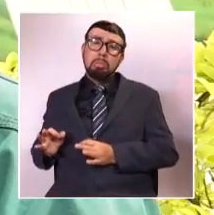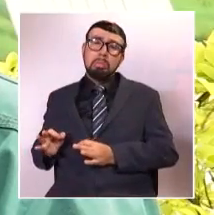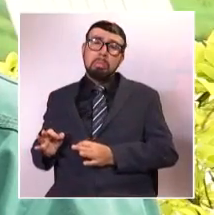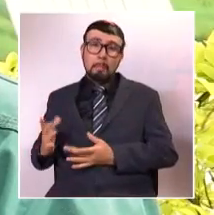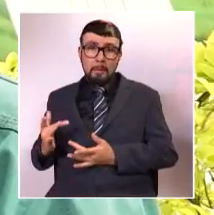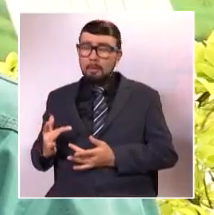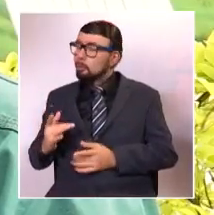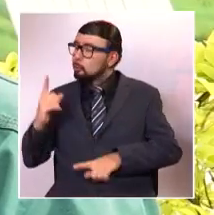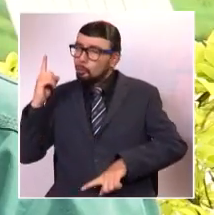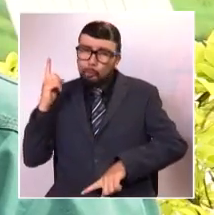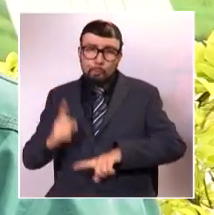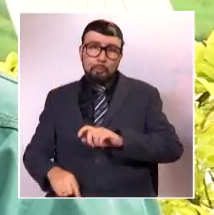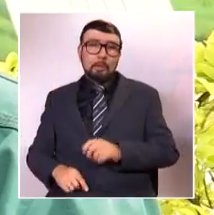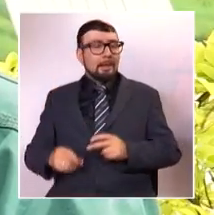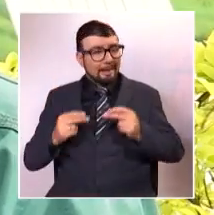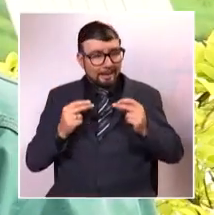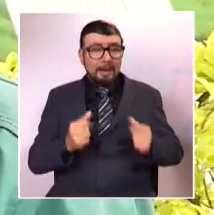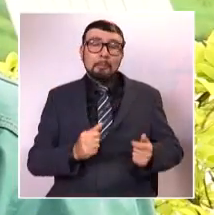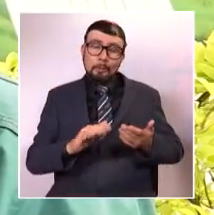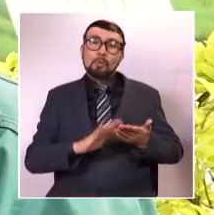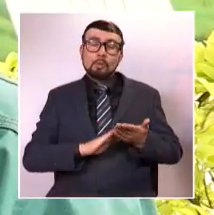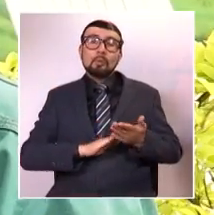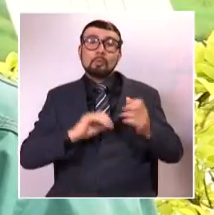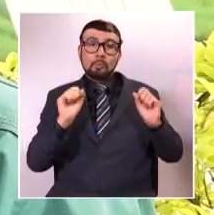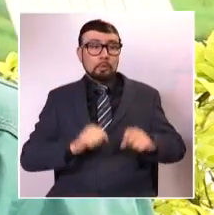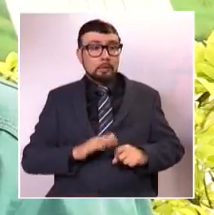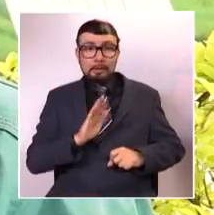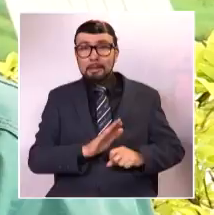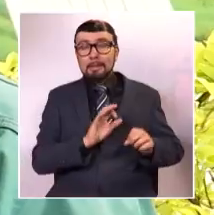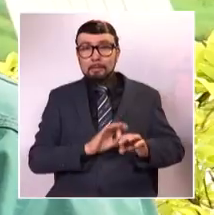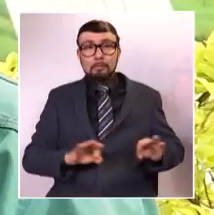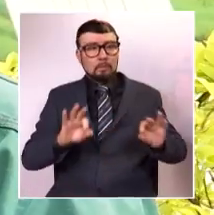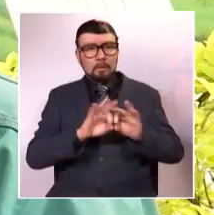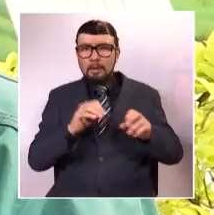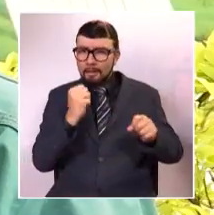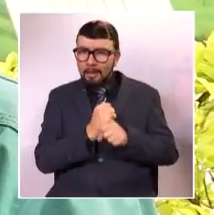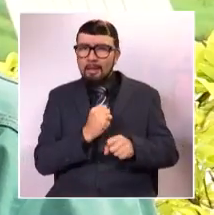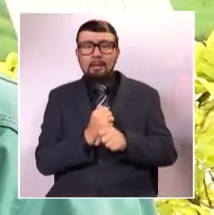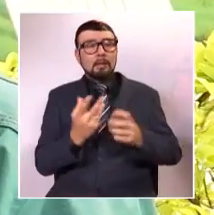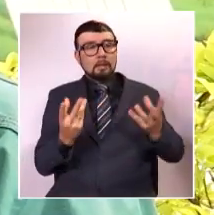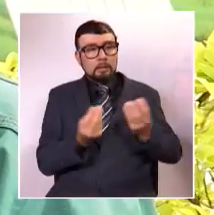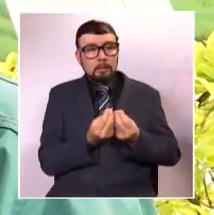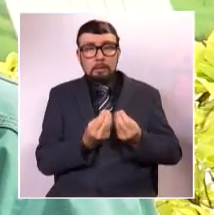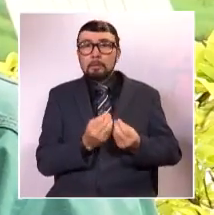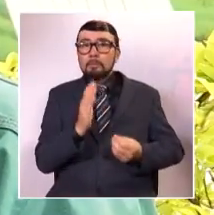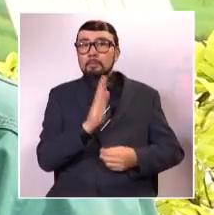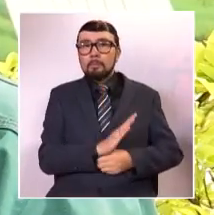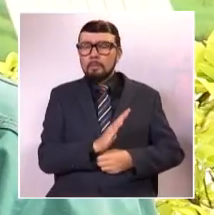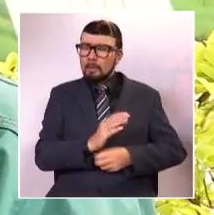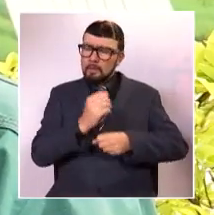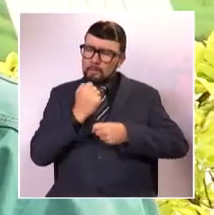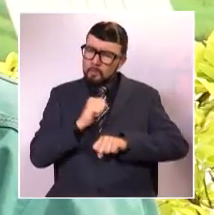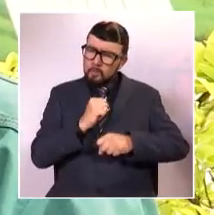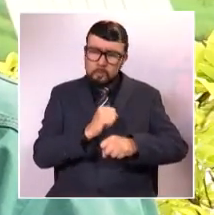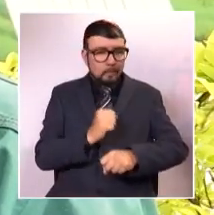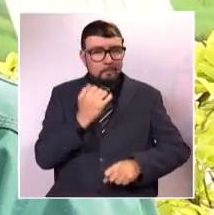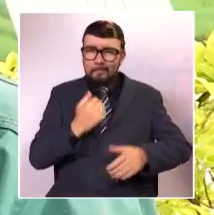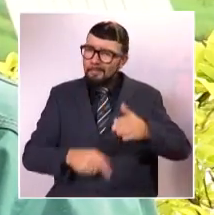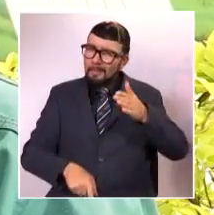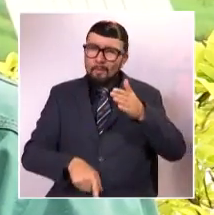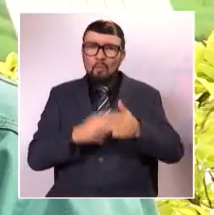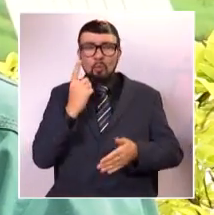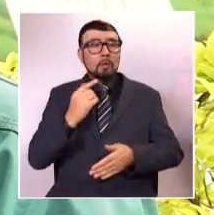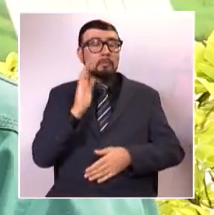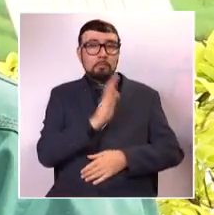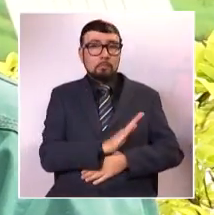cáncer. Entonces la importancia de trabajar en equipo con la patología y darle, digamos, un tratamiento inmediato, en el